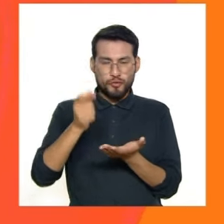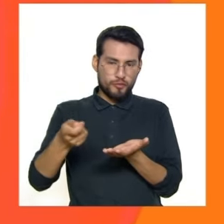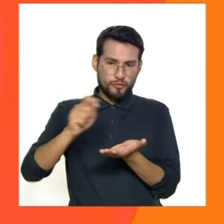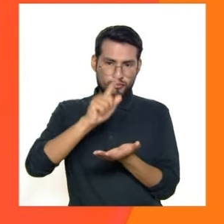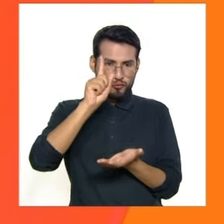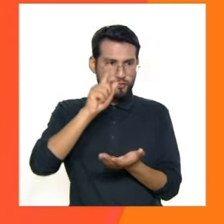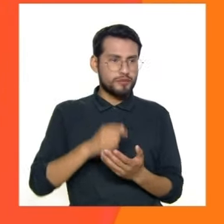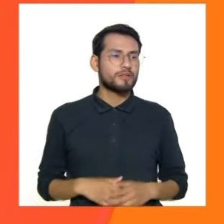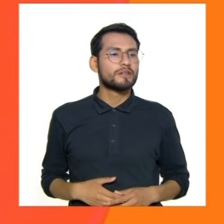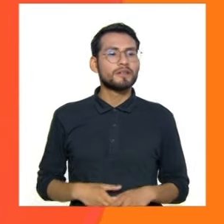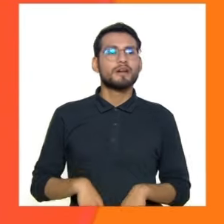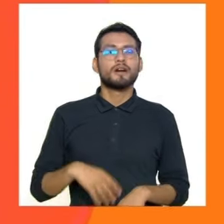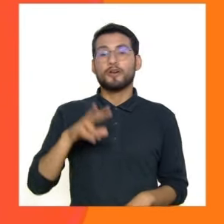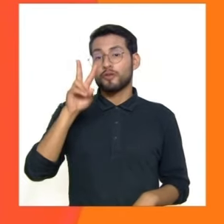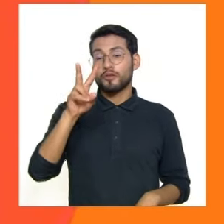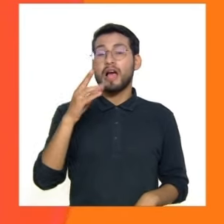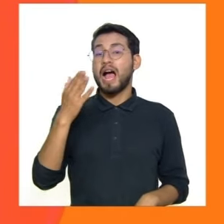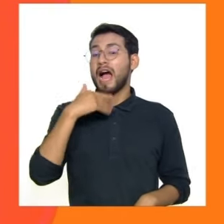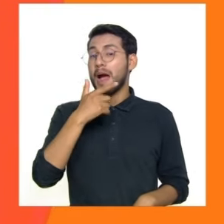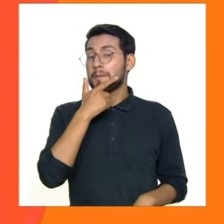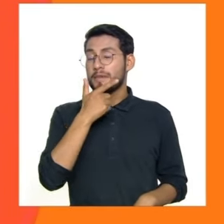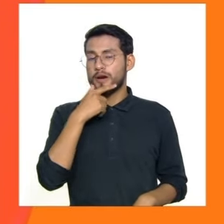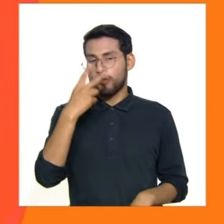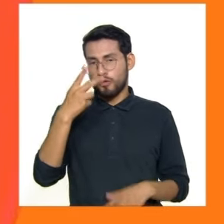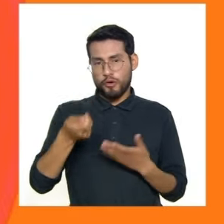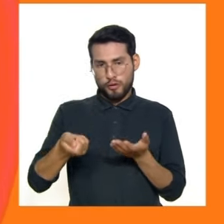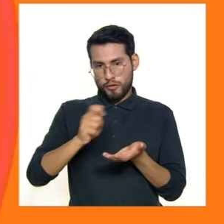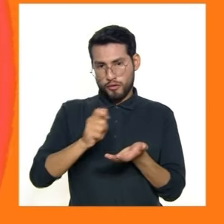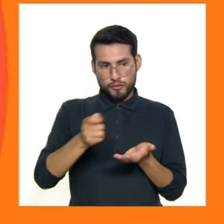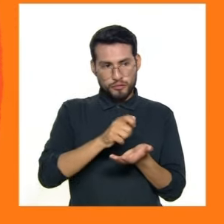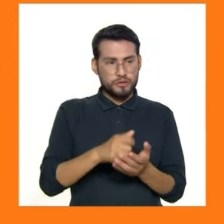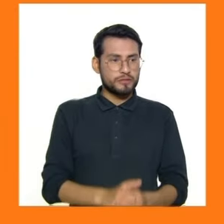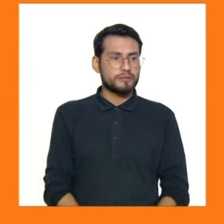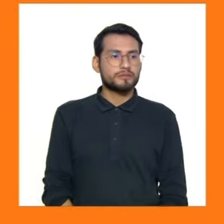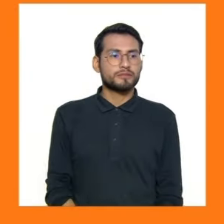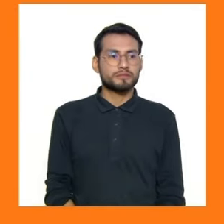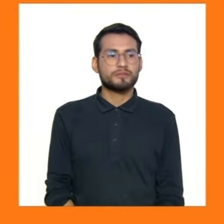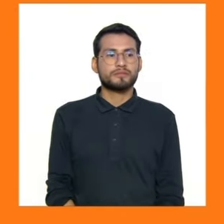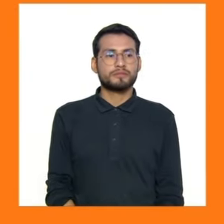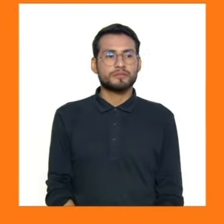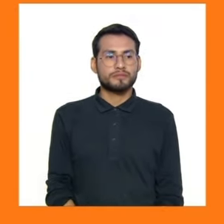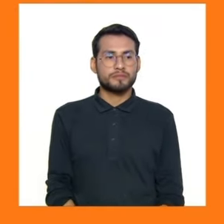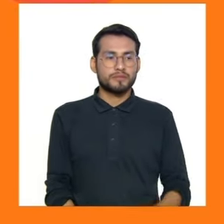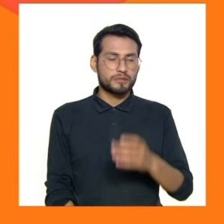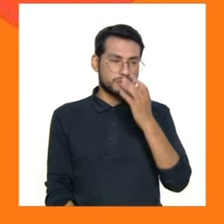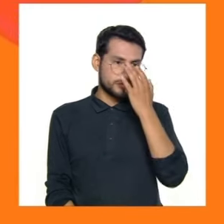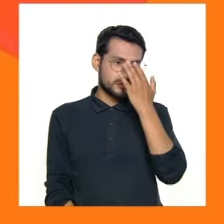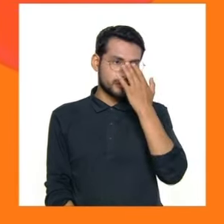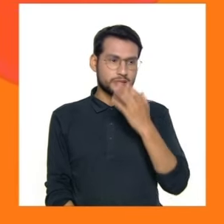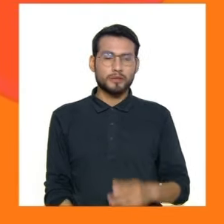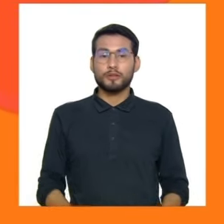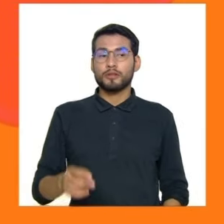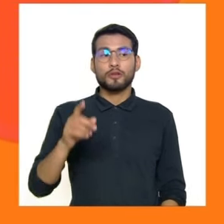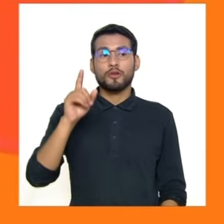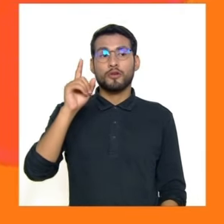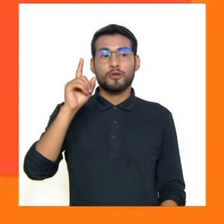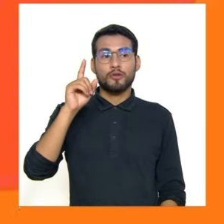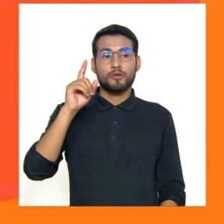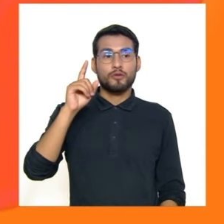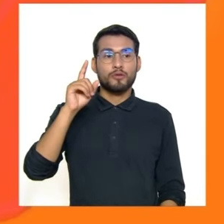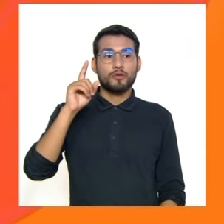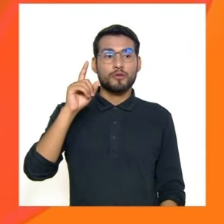de ajo molido dos cucharadas de ají amarillo Cuántas dos cucharadas de ají amarill dos cucharadas de ajo amarillo de ají amarillo una lata o